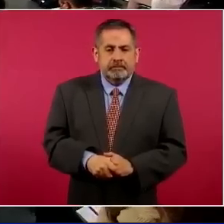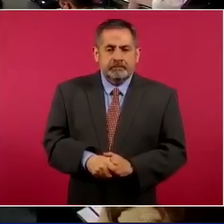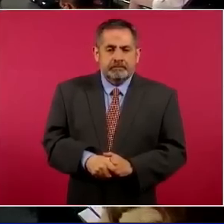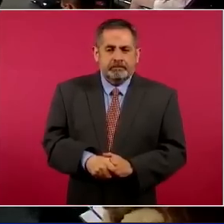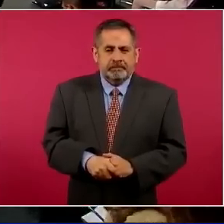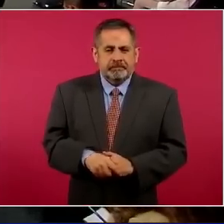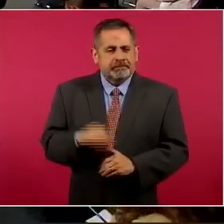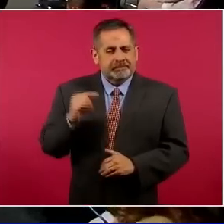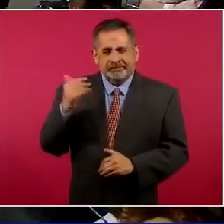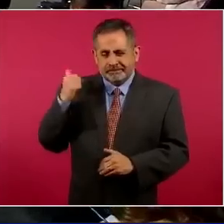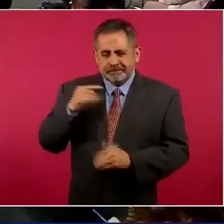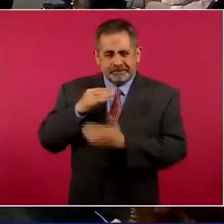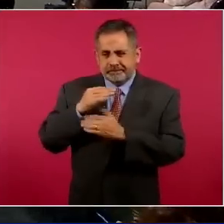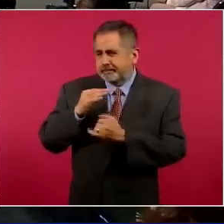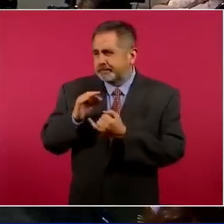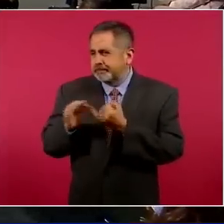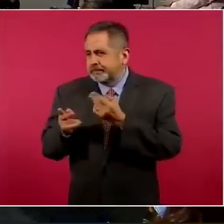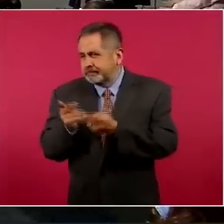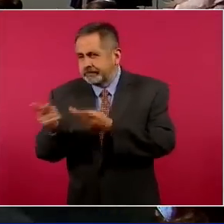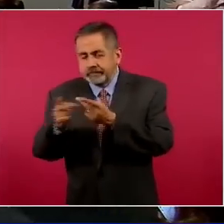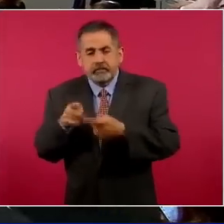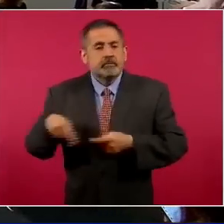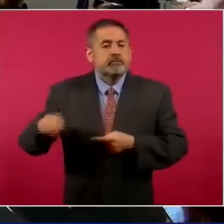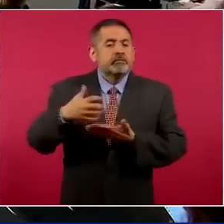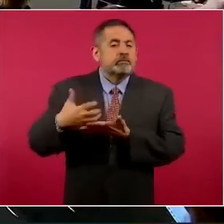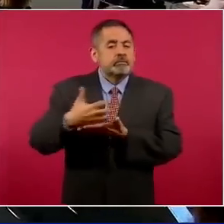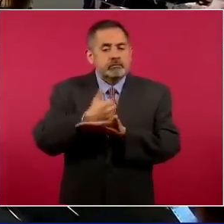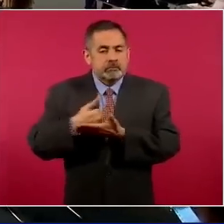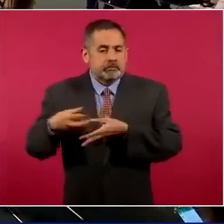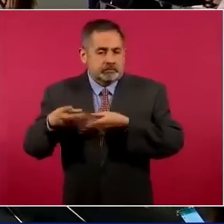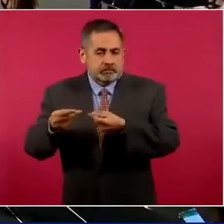de acuerdo con la última encuesta nacional de ingresos gastos